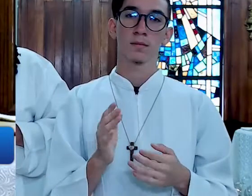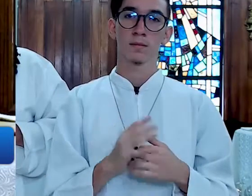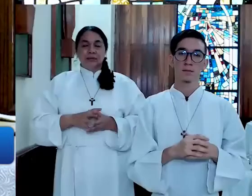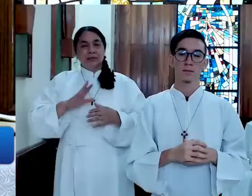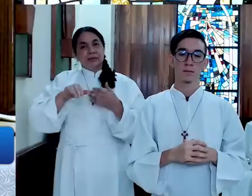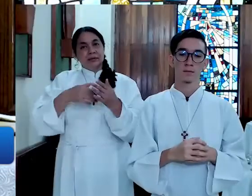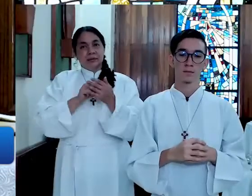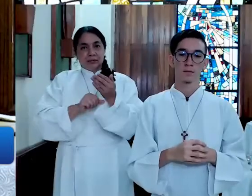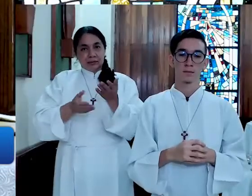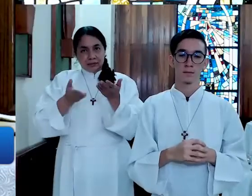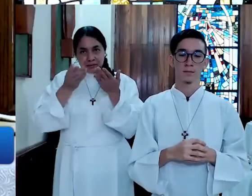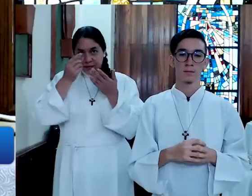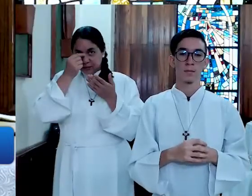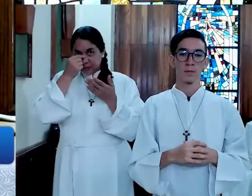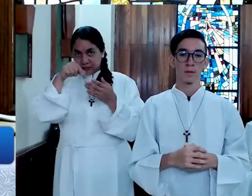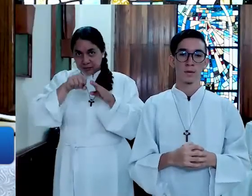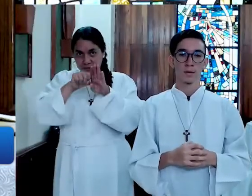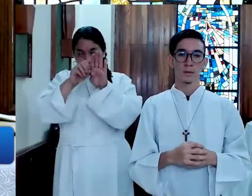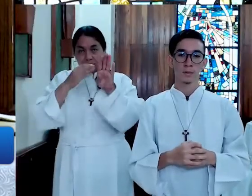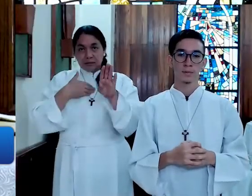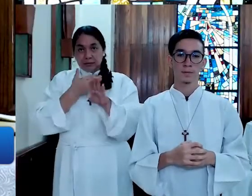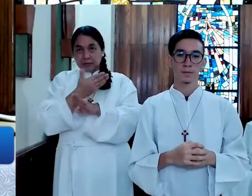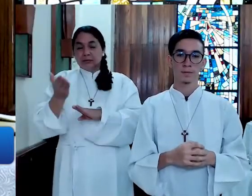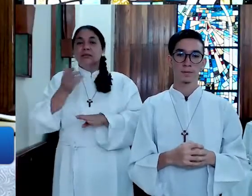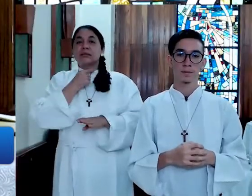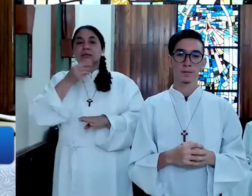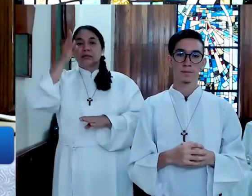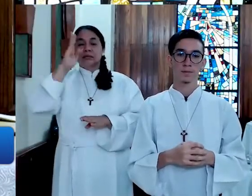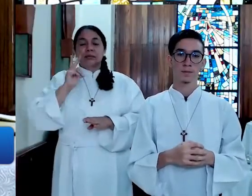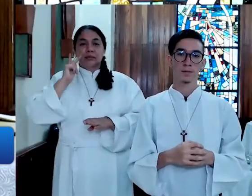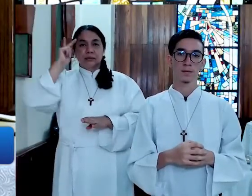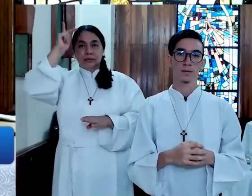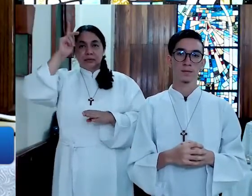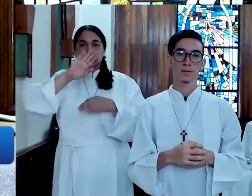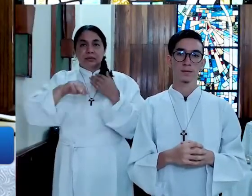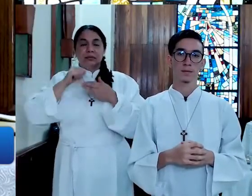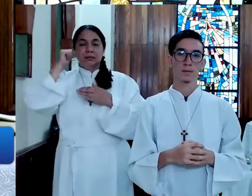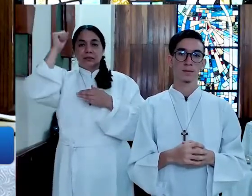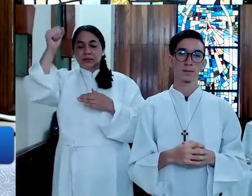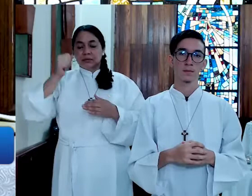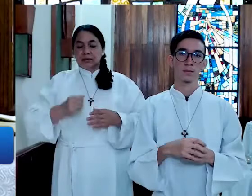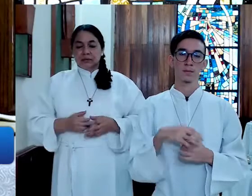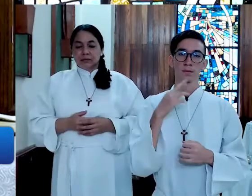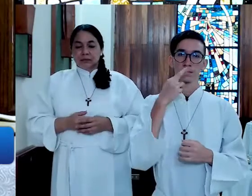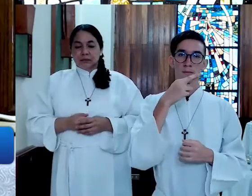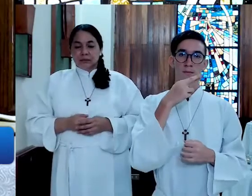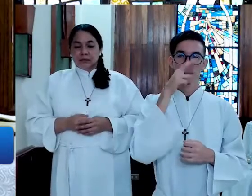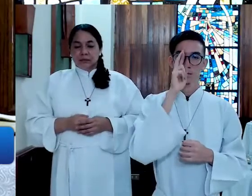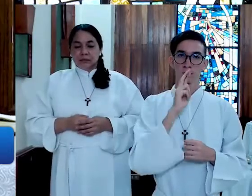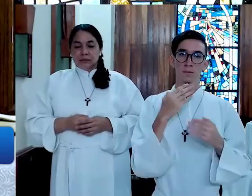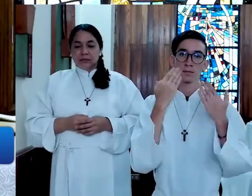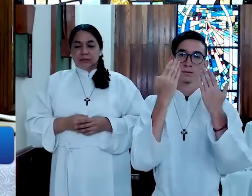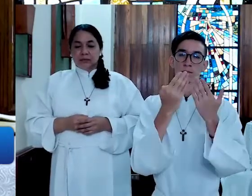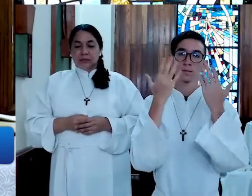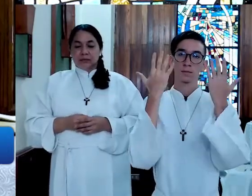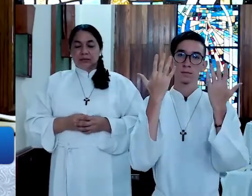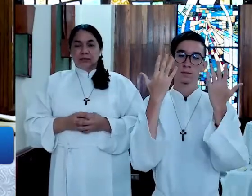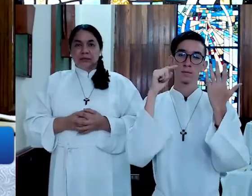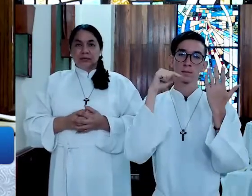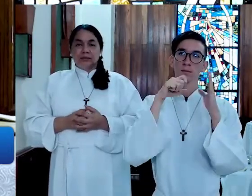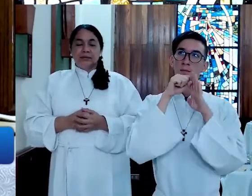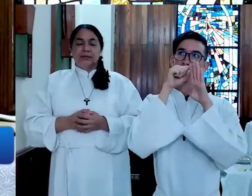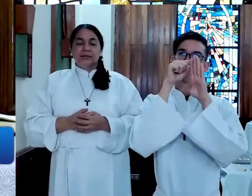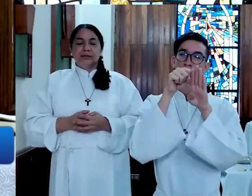Oren, hermanos, para que ese sacrificio mío y de ustedes sea agradable a Dios Padre Todopoderoso. Que el Señor reciba de